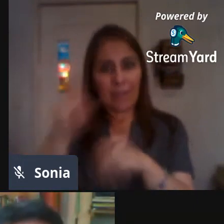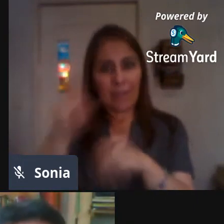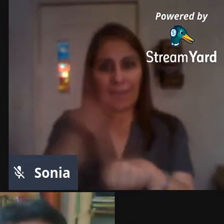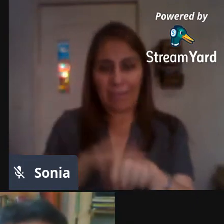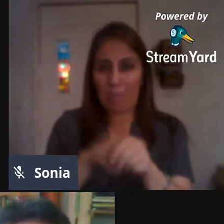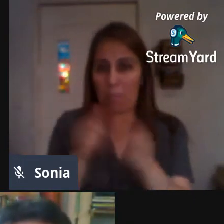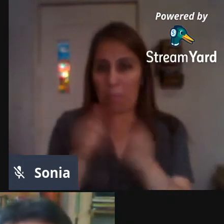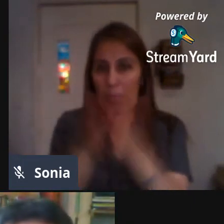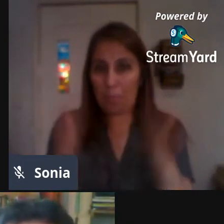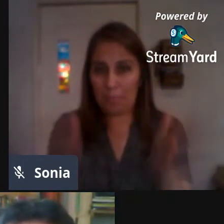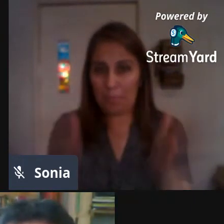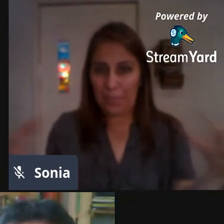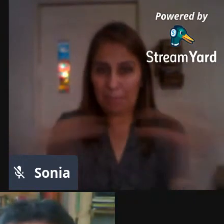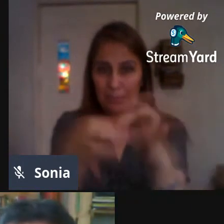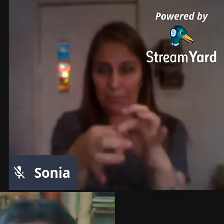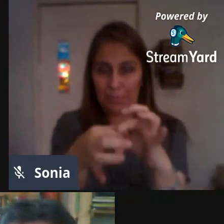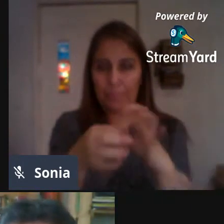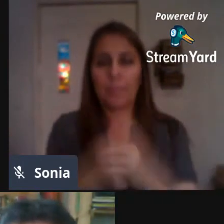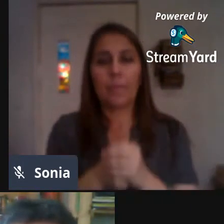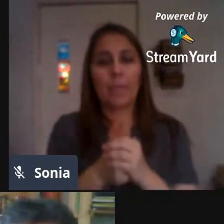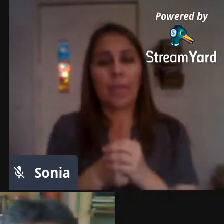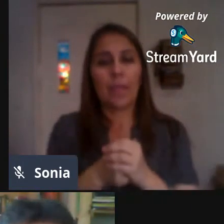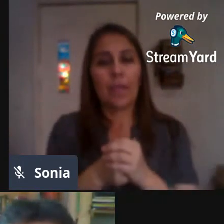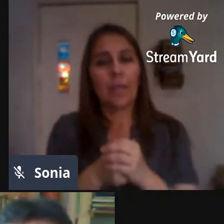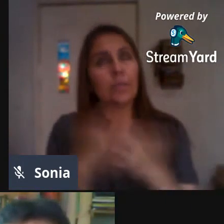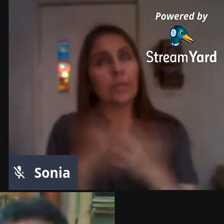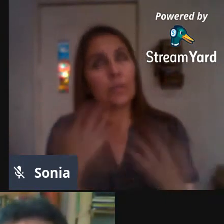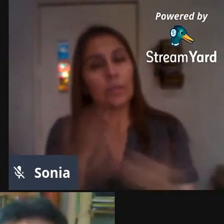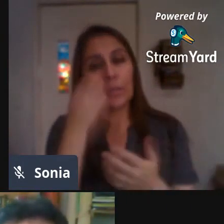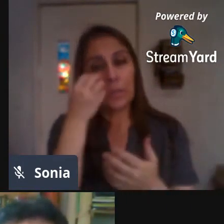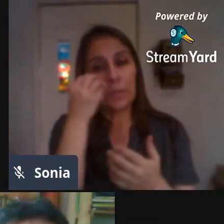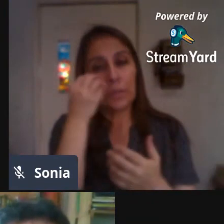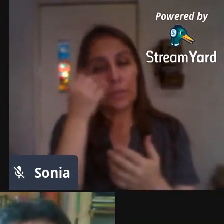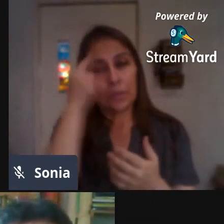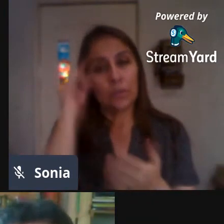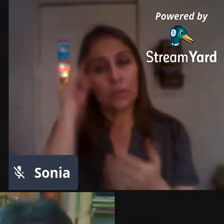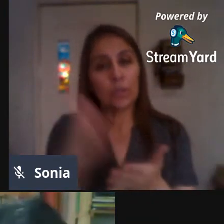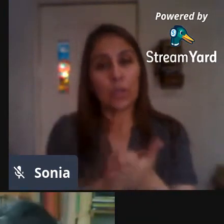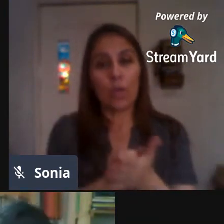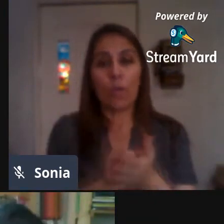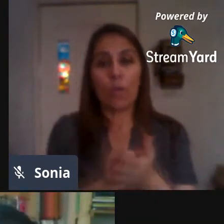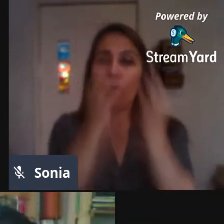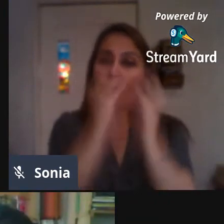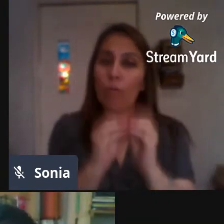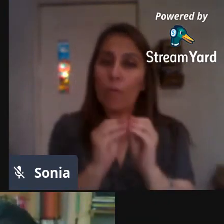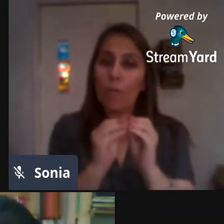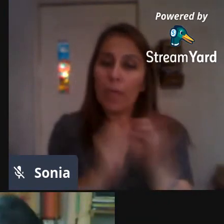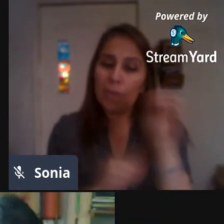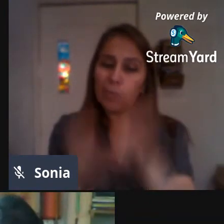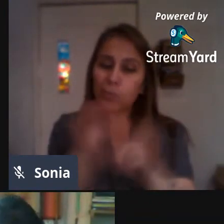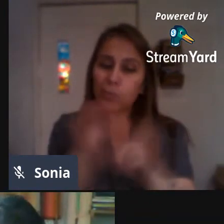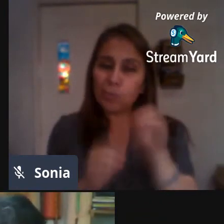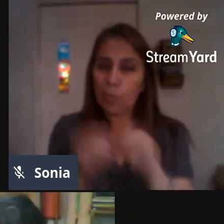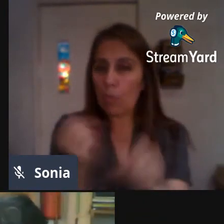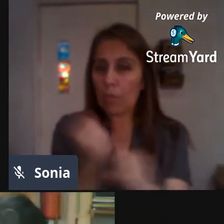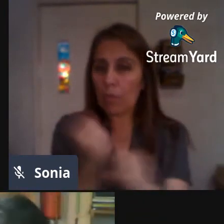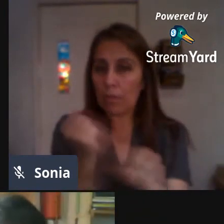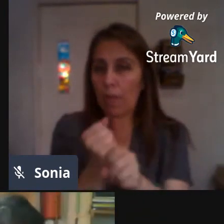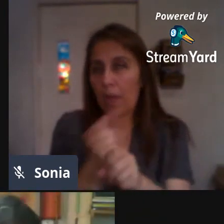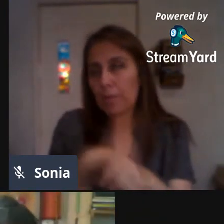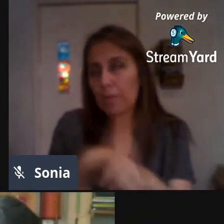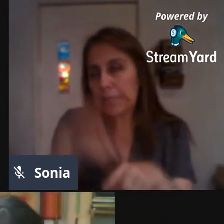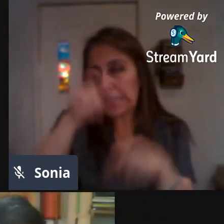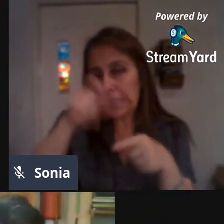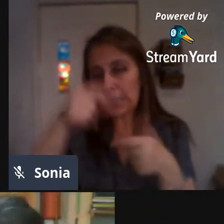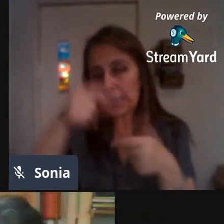me parece una obra que requieren otras cosas que ya ves